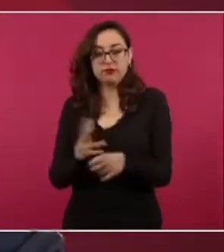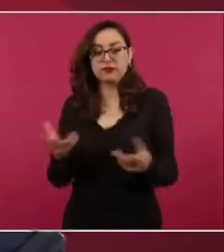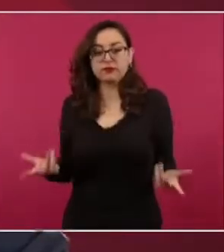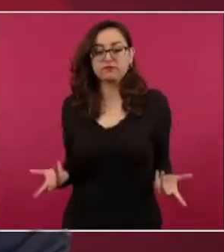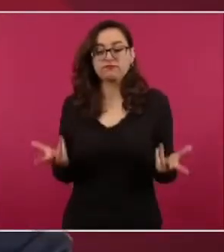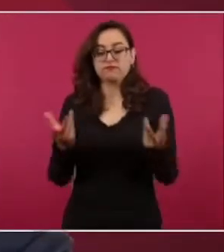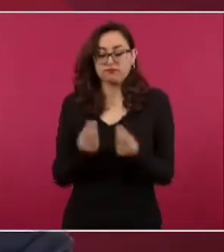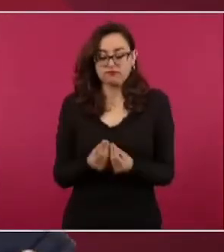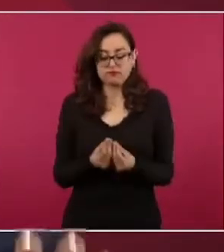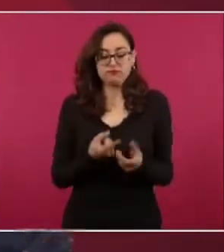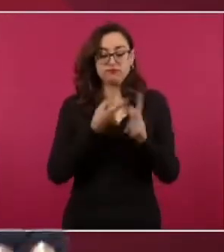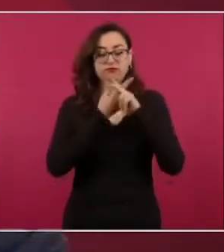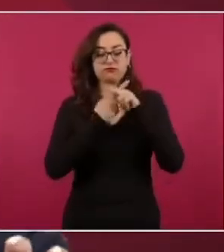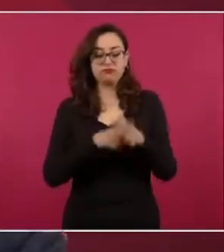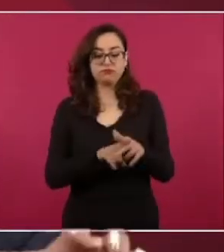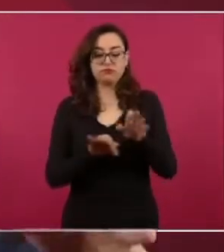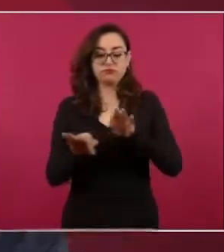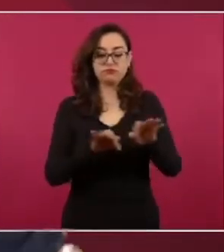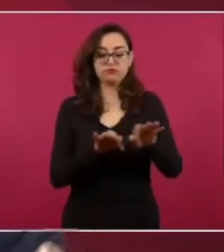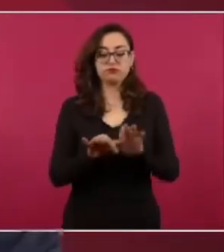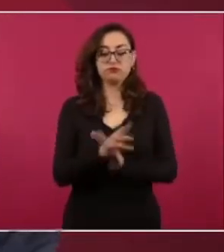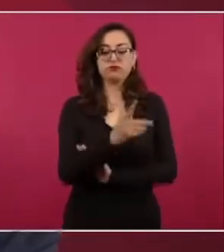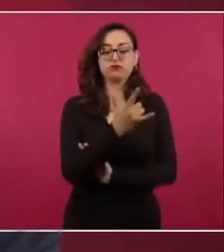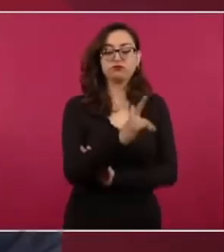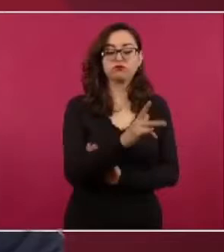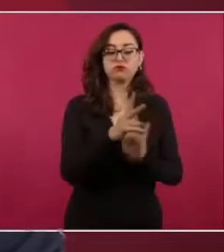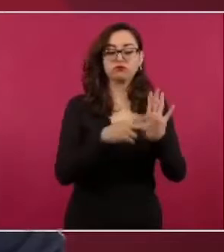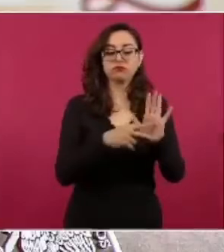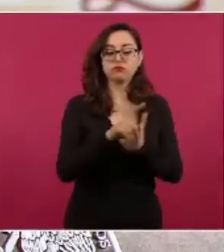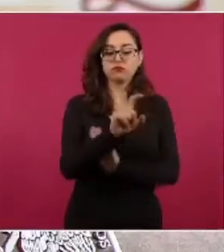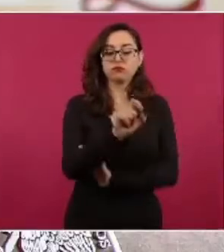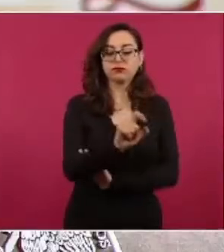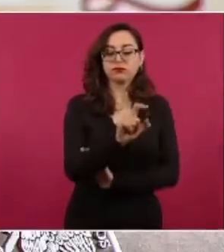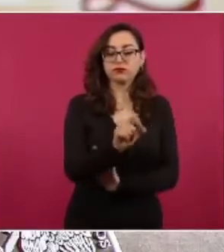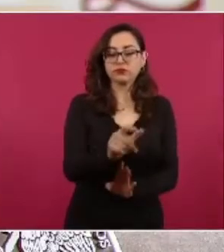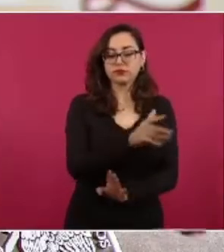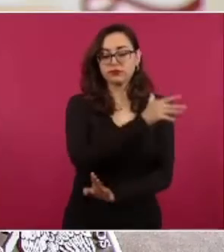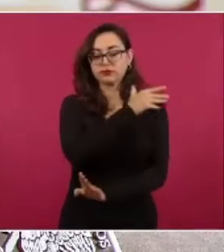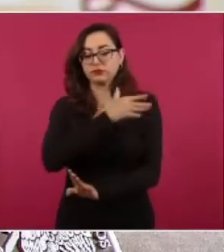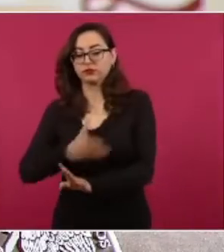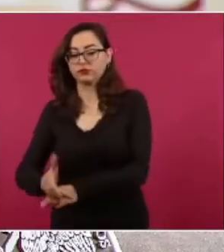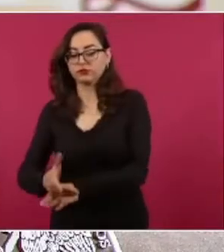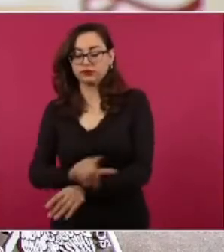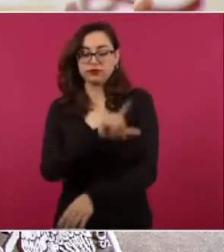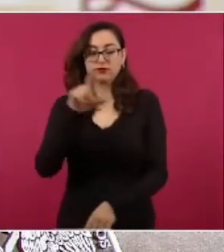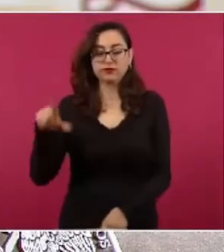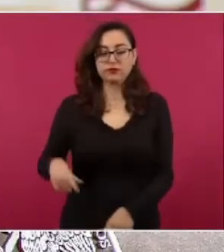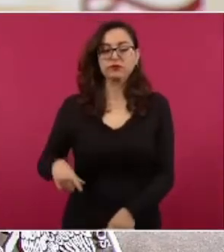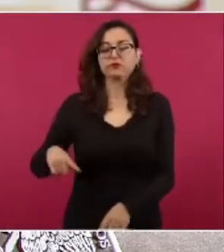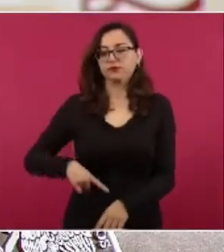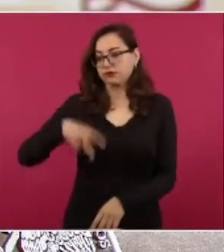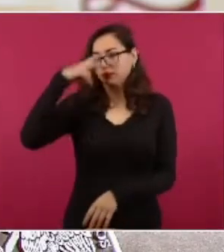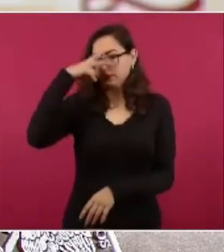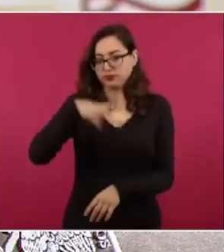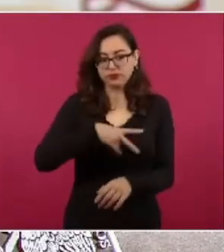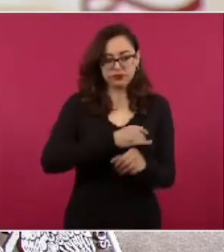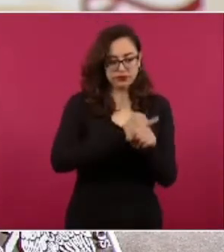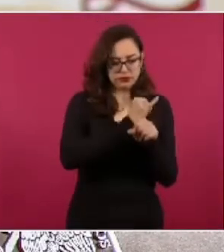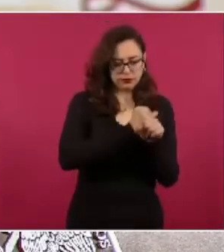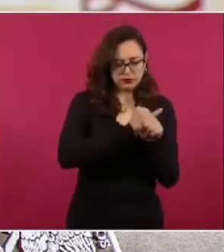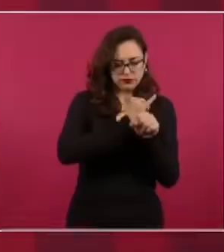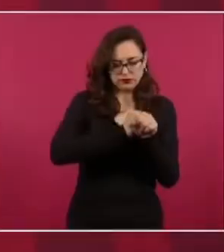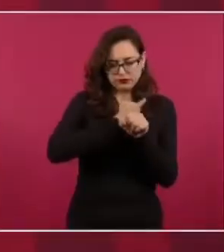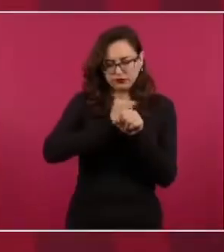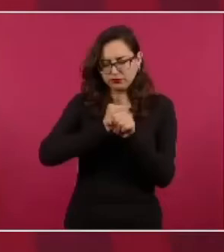de 2020, es un trabajo del Gobierno de México, que coordina la Secretaría de Salud. ¿Cuál es la